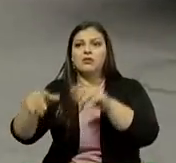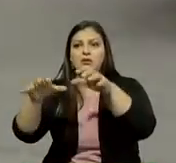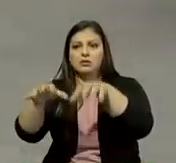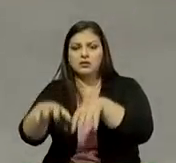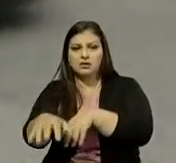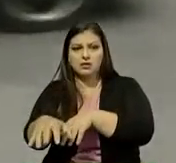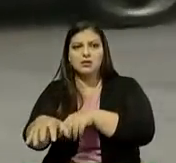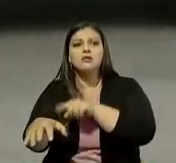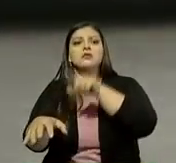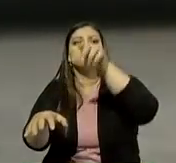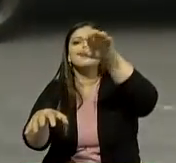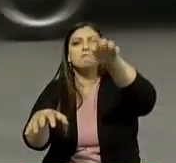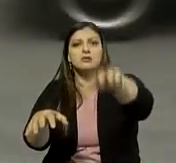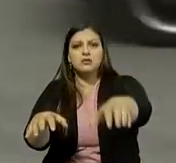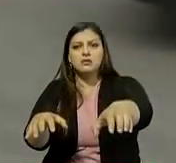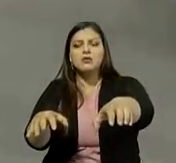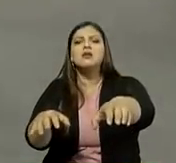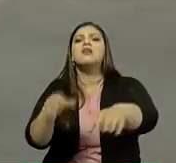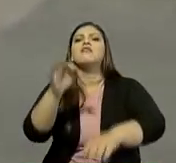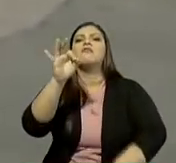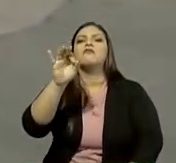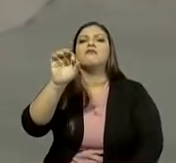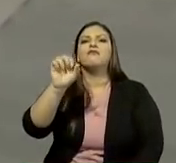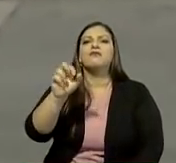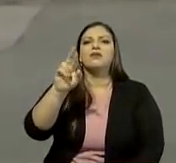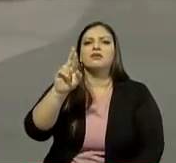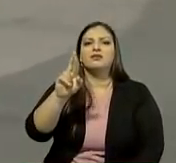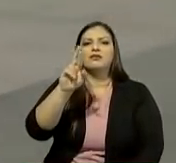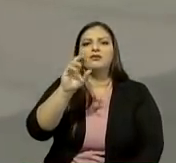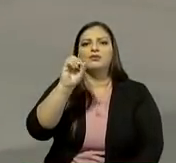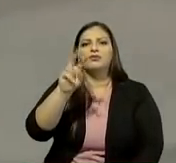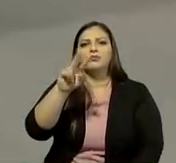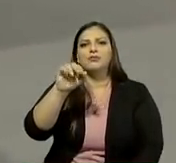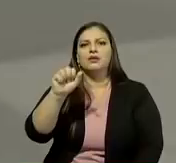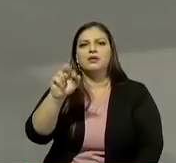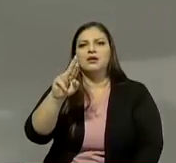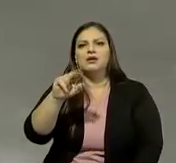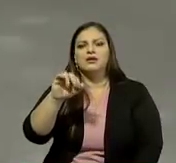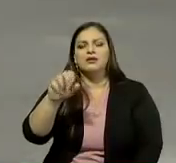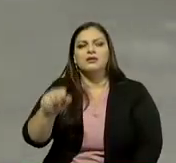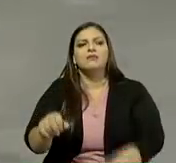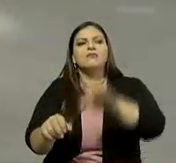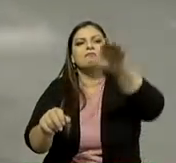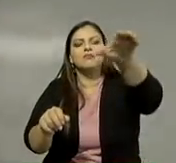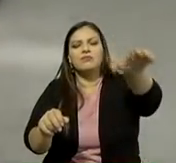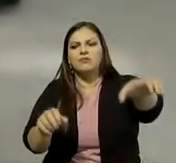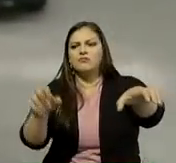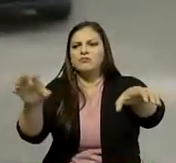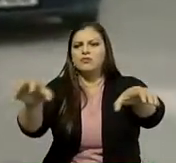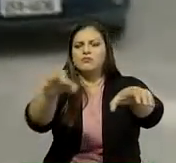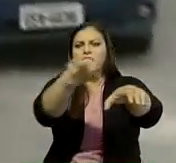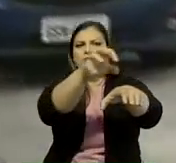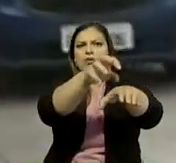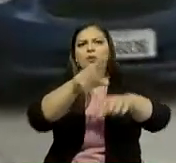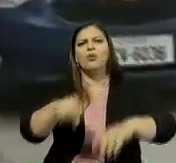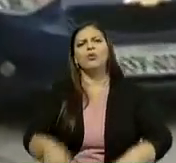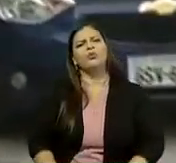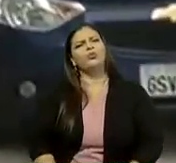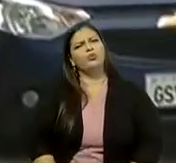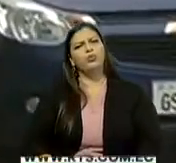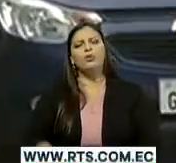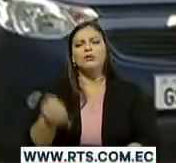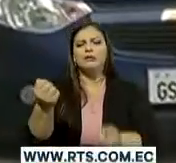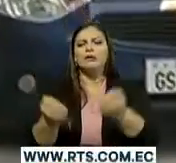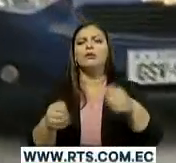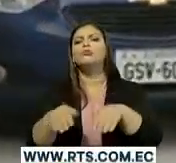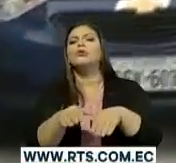caballeros muy buenos días cuál sería la posible solución a este problema del congestionamiento vehícular respeten lo